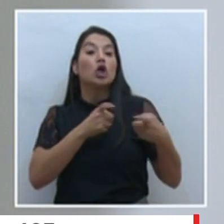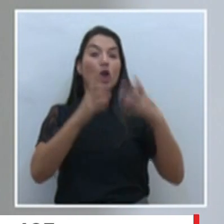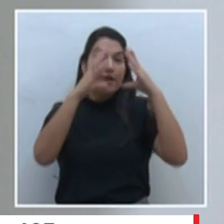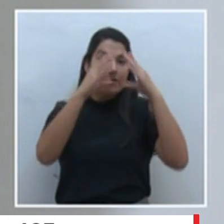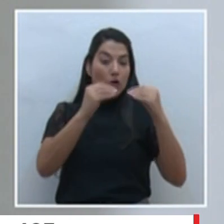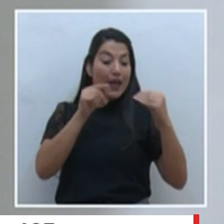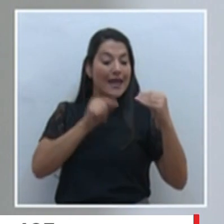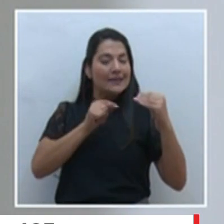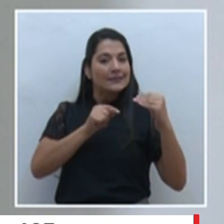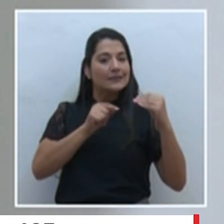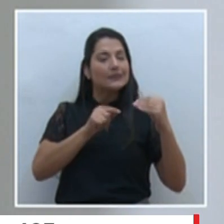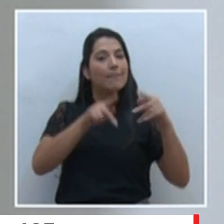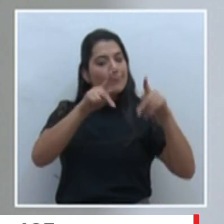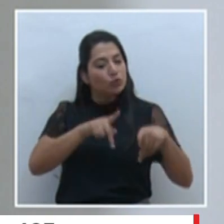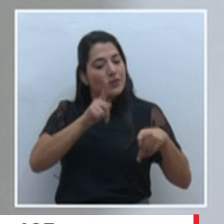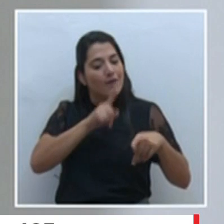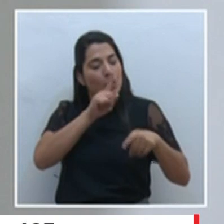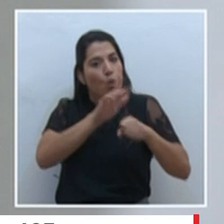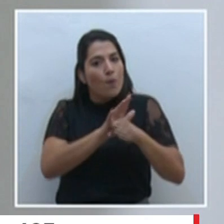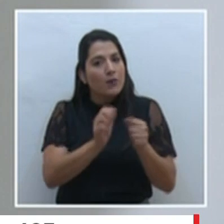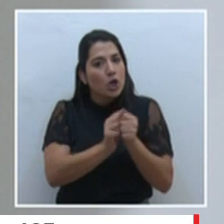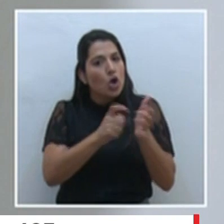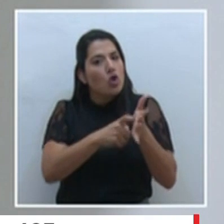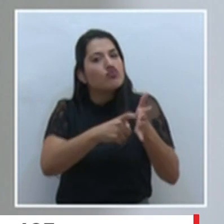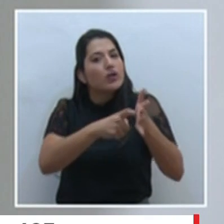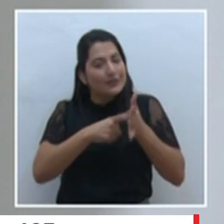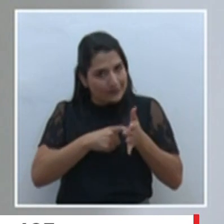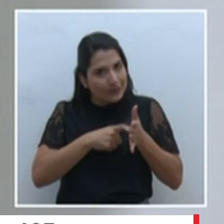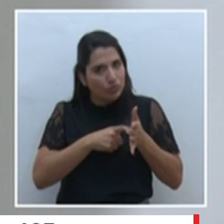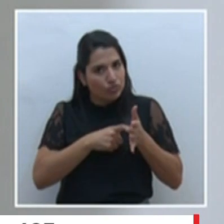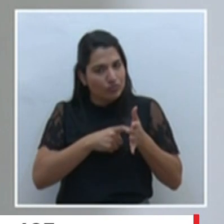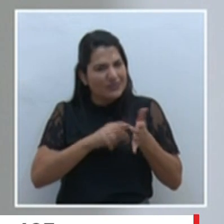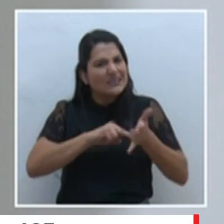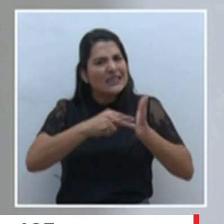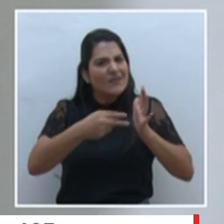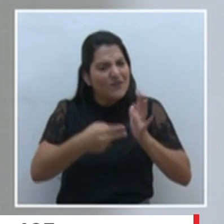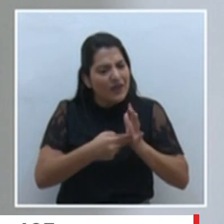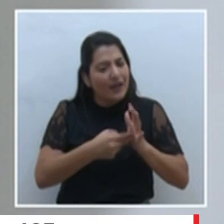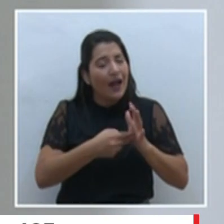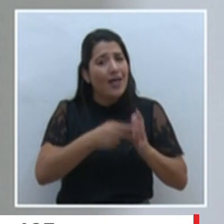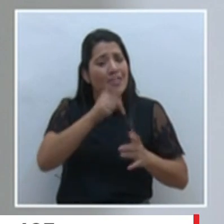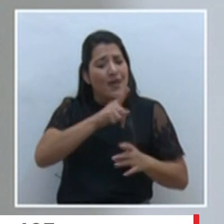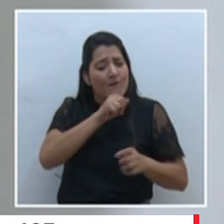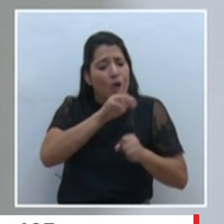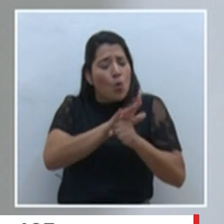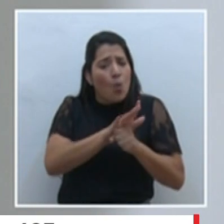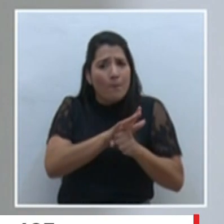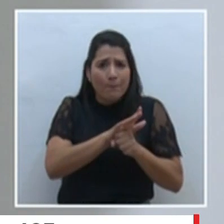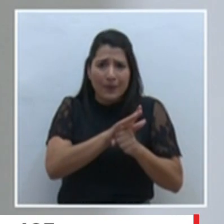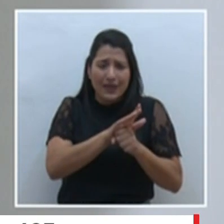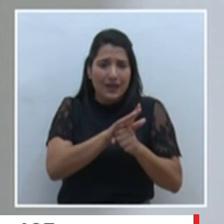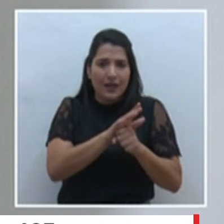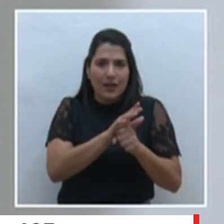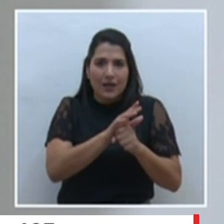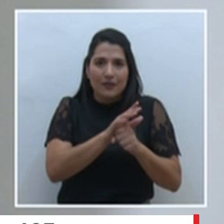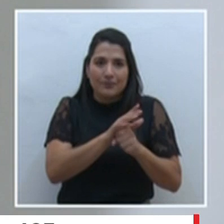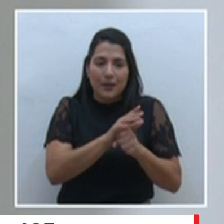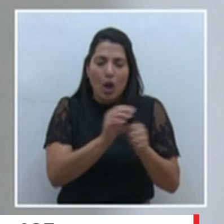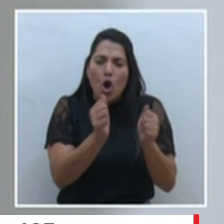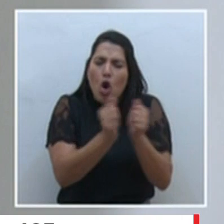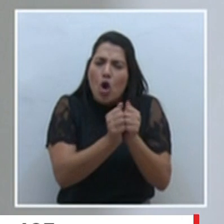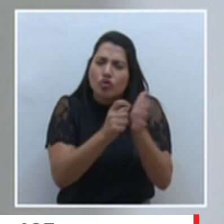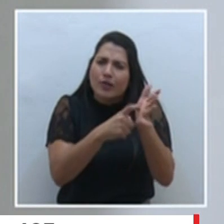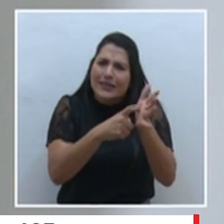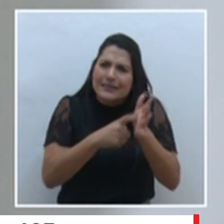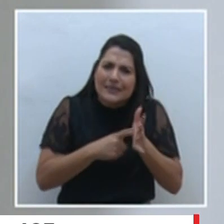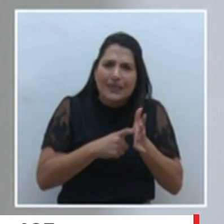llamadas porque cumplen con requisitos de una idoneidad para ser aptas para el puesto en que están y servir al